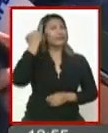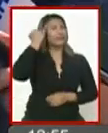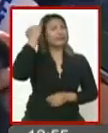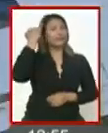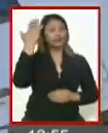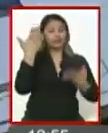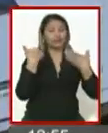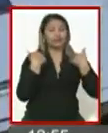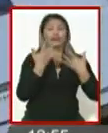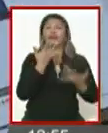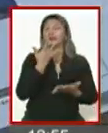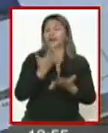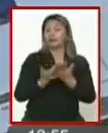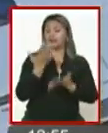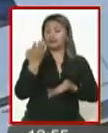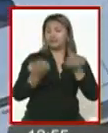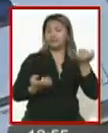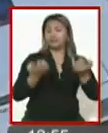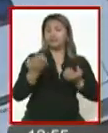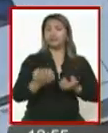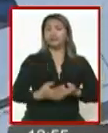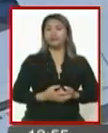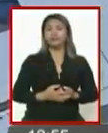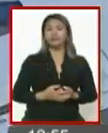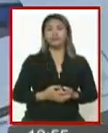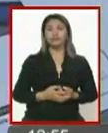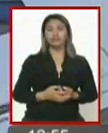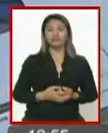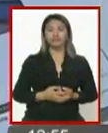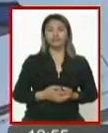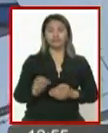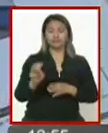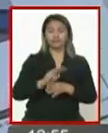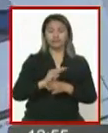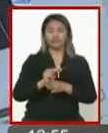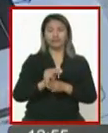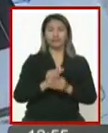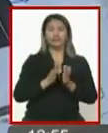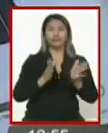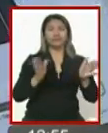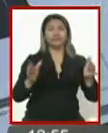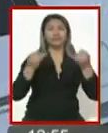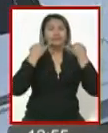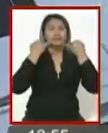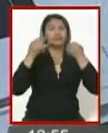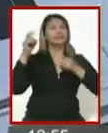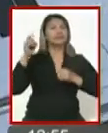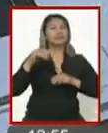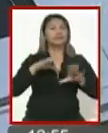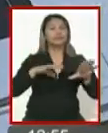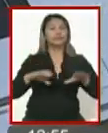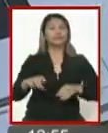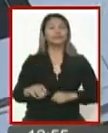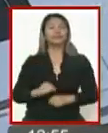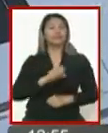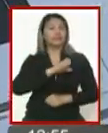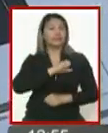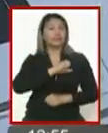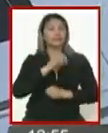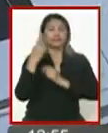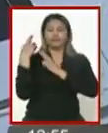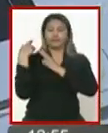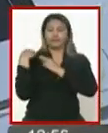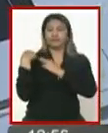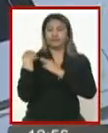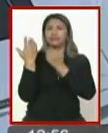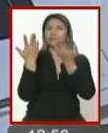que eso va a pasar a valoración del Ministerio Público mediante un informe que debería realizarlo el policía asignado al caso. ¿Hay